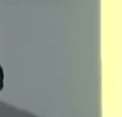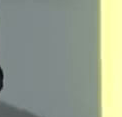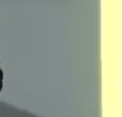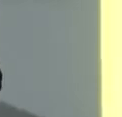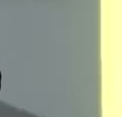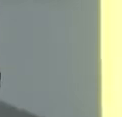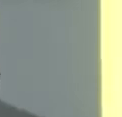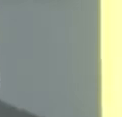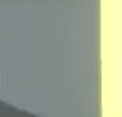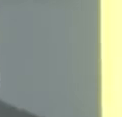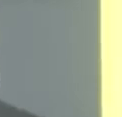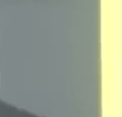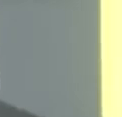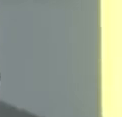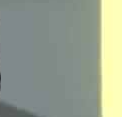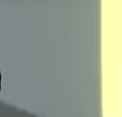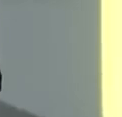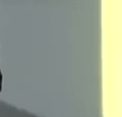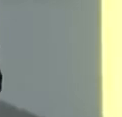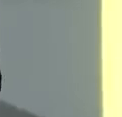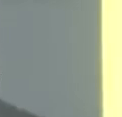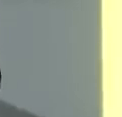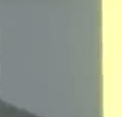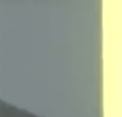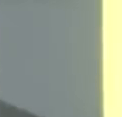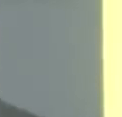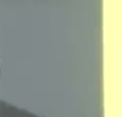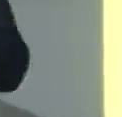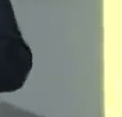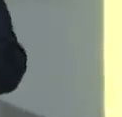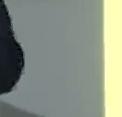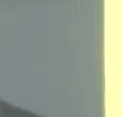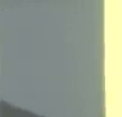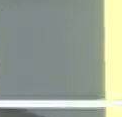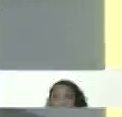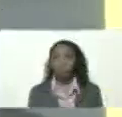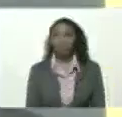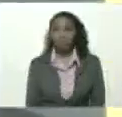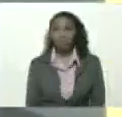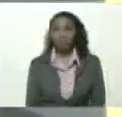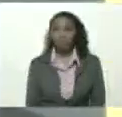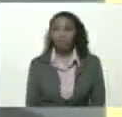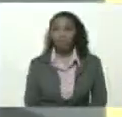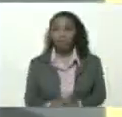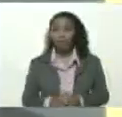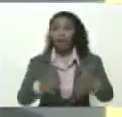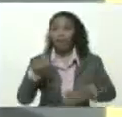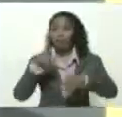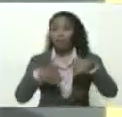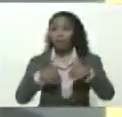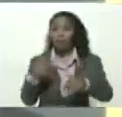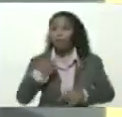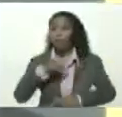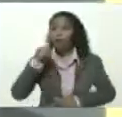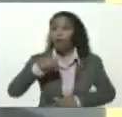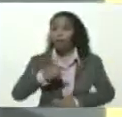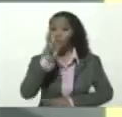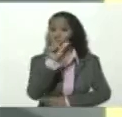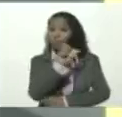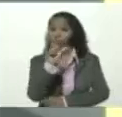cordial saludo para toda la familia venezolana. Feliz domingo, actividad en marco del preludio de las mega elecciones. Nos queda solamente una